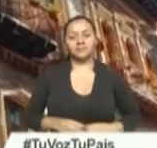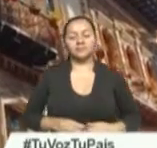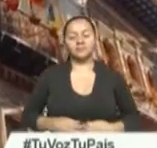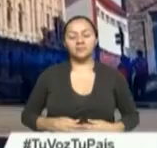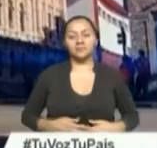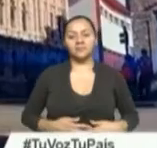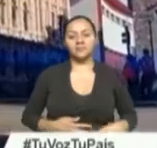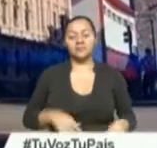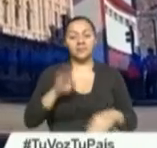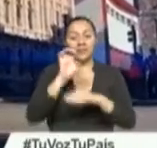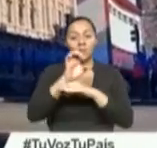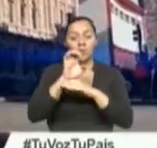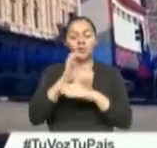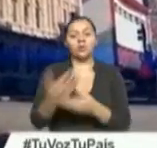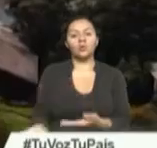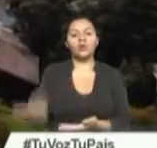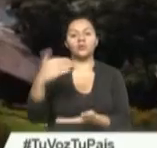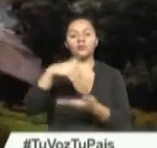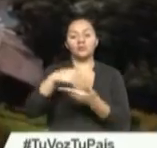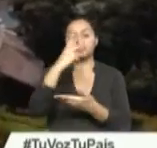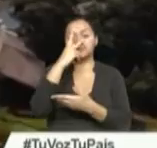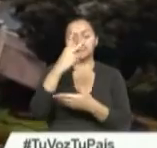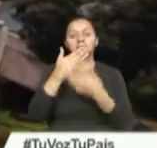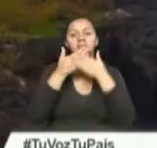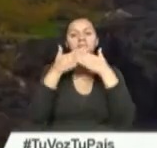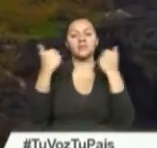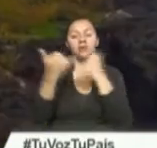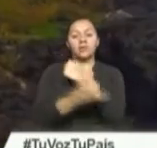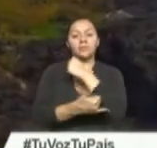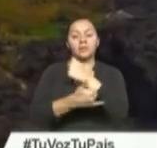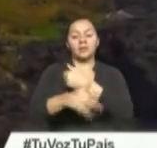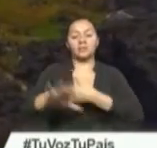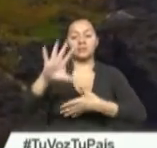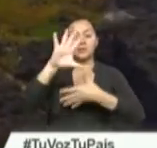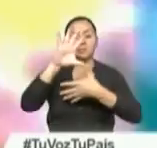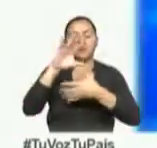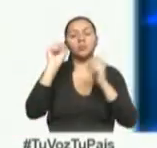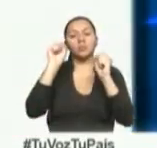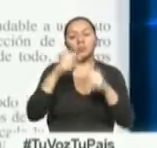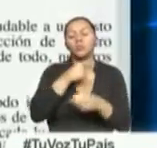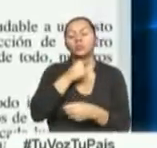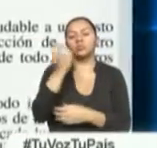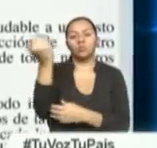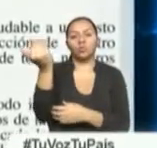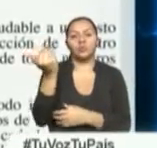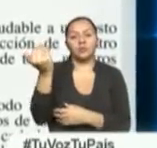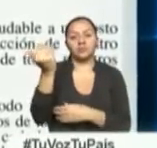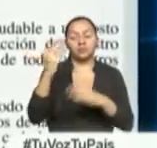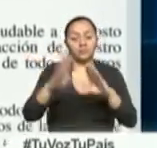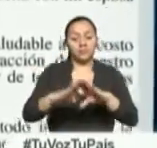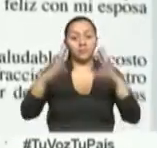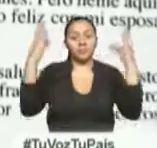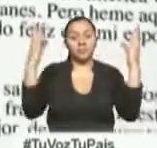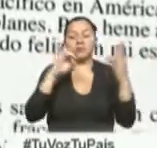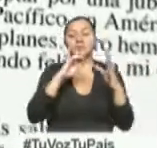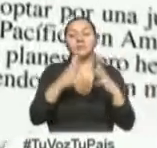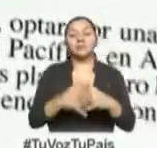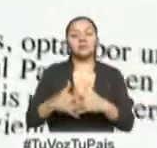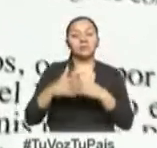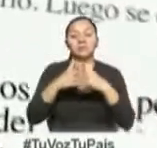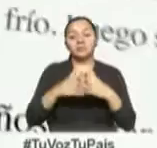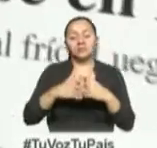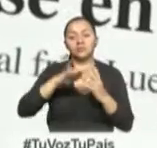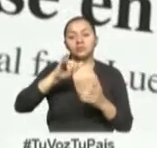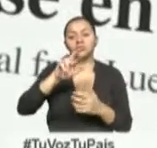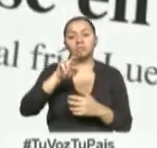Ecuador es mencionado nuevamente como uno de los mejores países de América para jubilarse. El periódico estadounidense The Wall Street